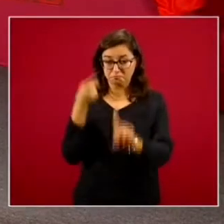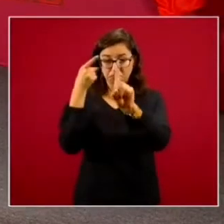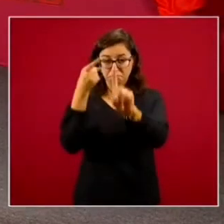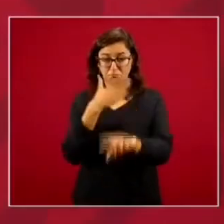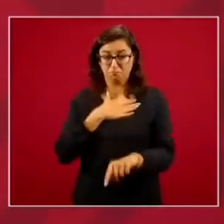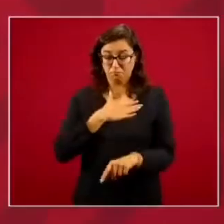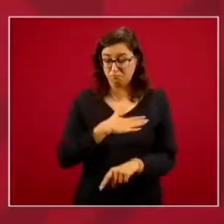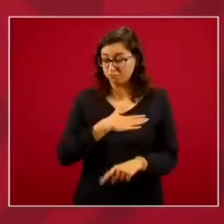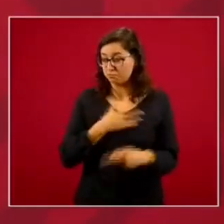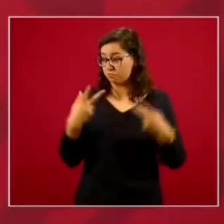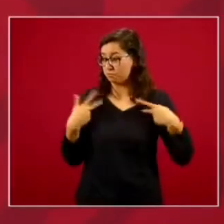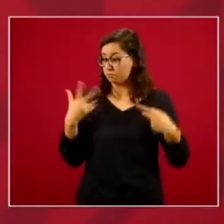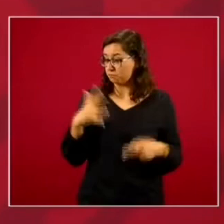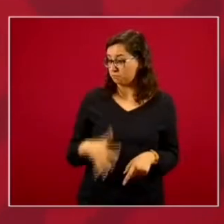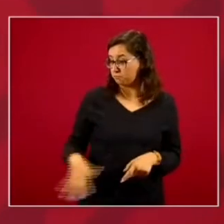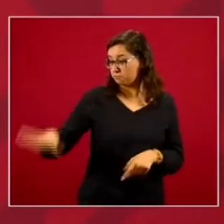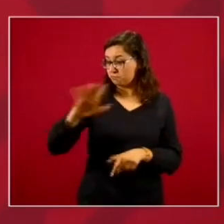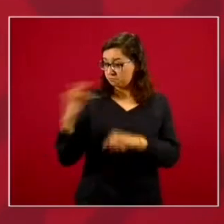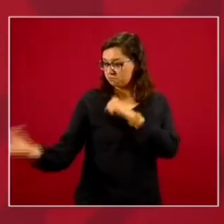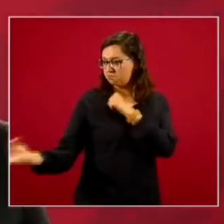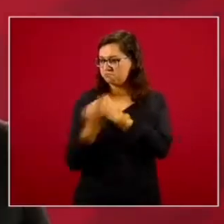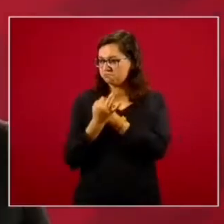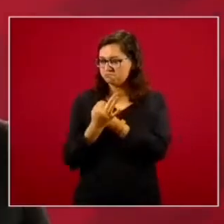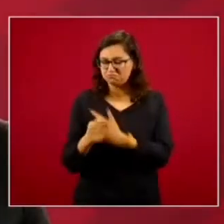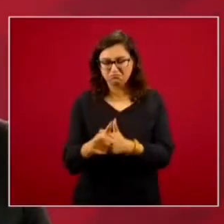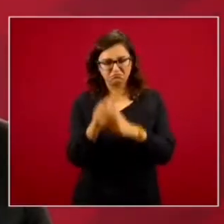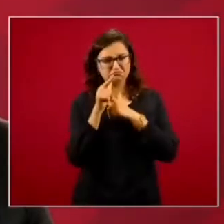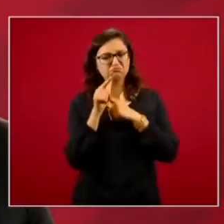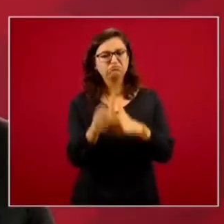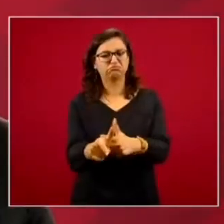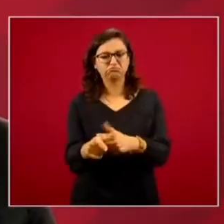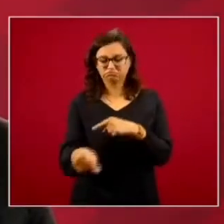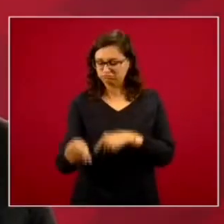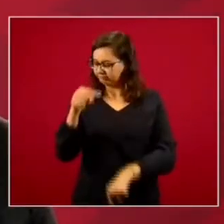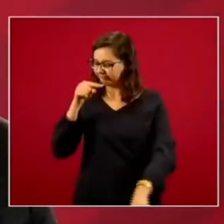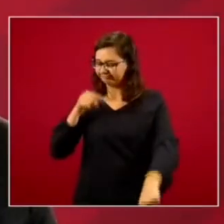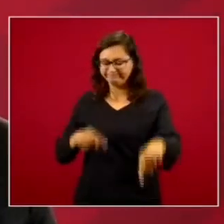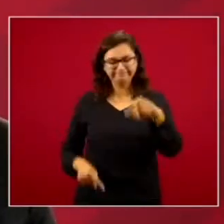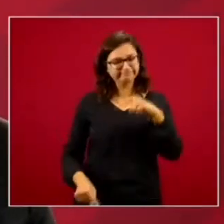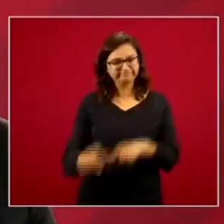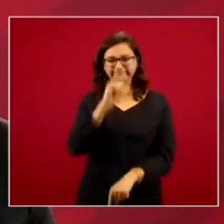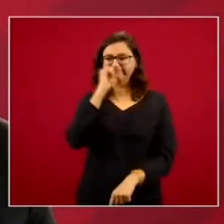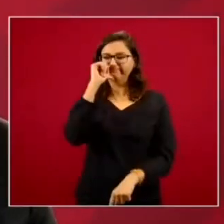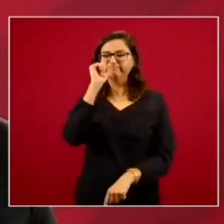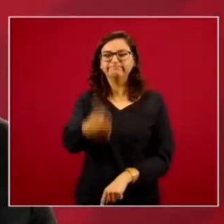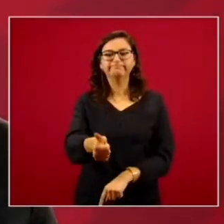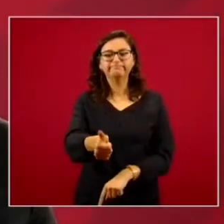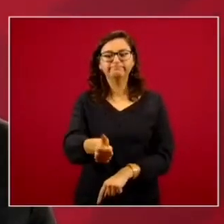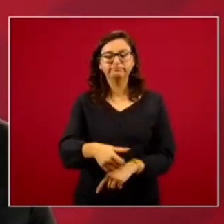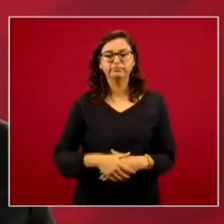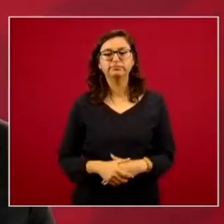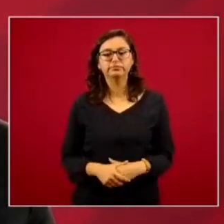pueblo respalde, vamos para adelante. Ni un paso atrás.